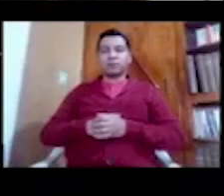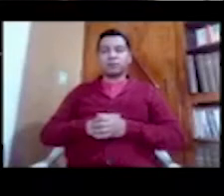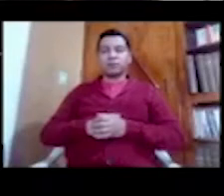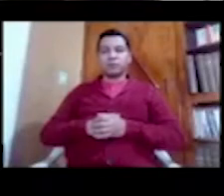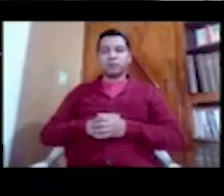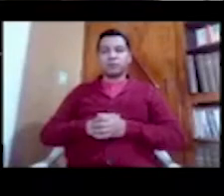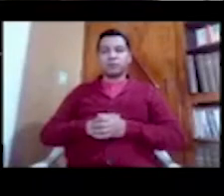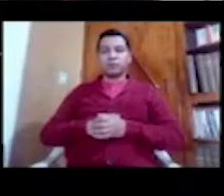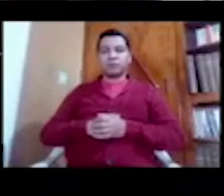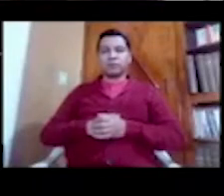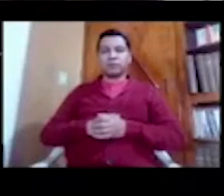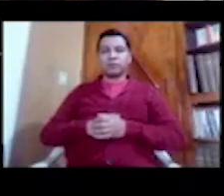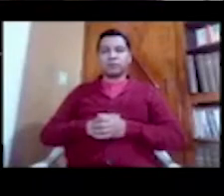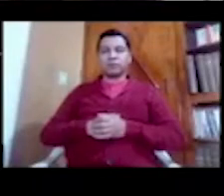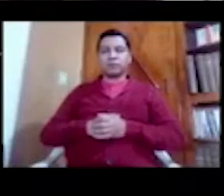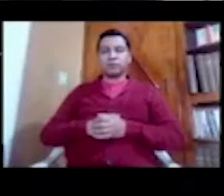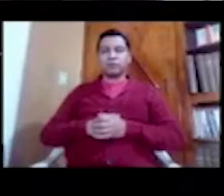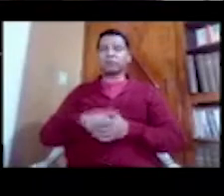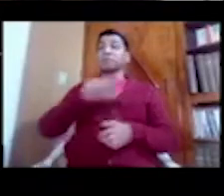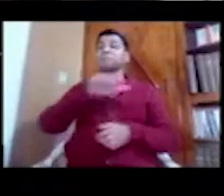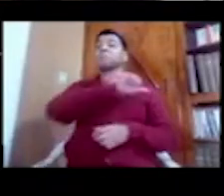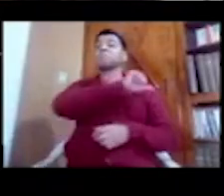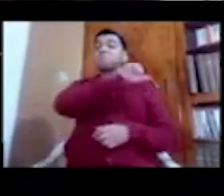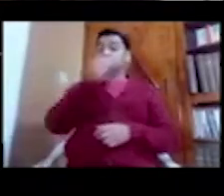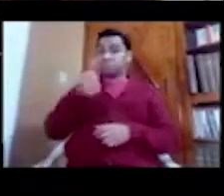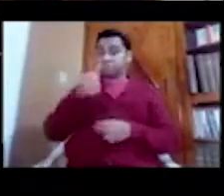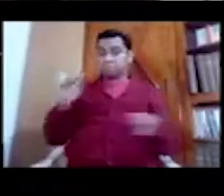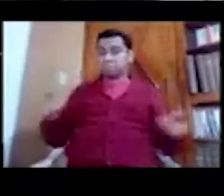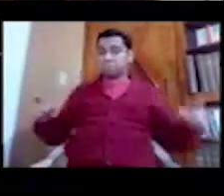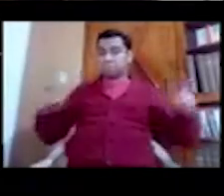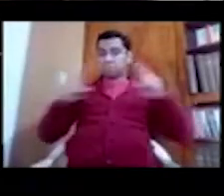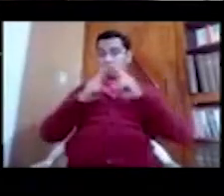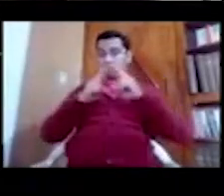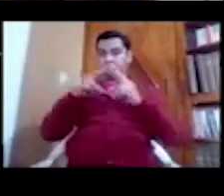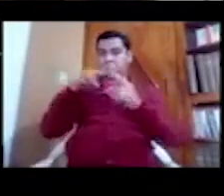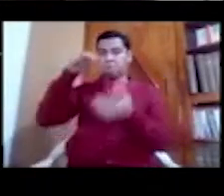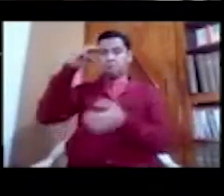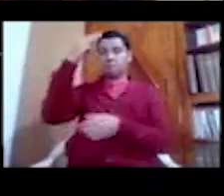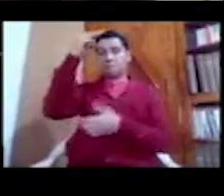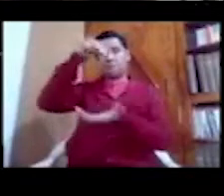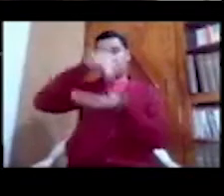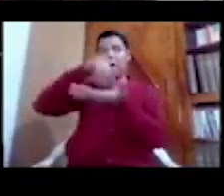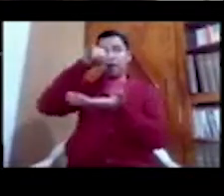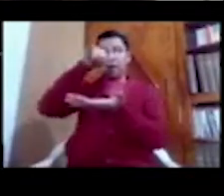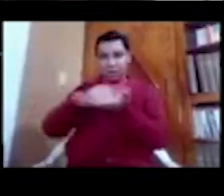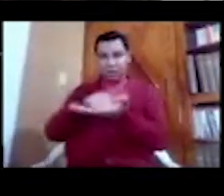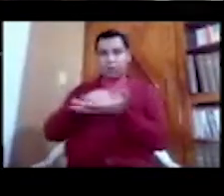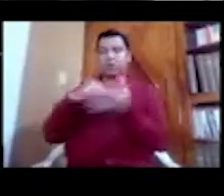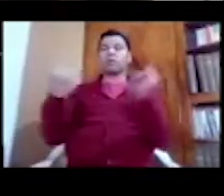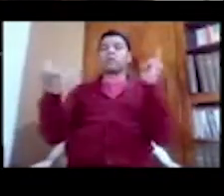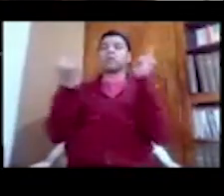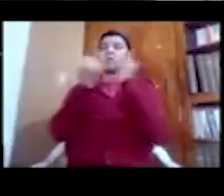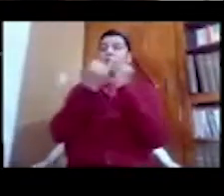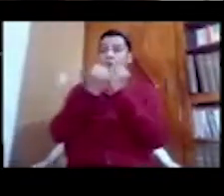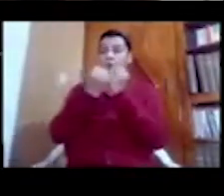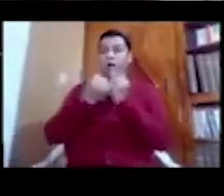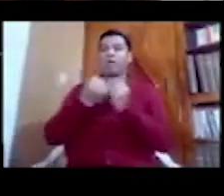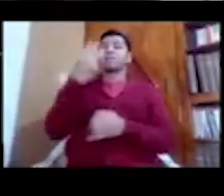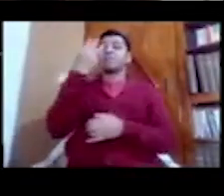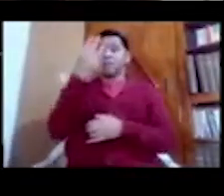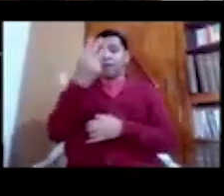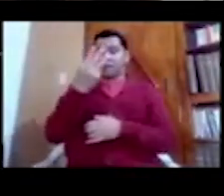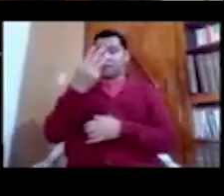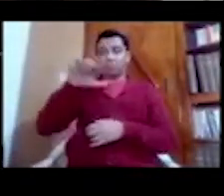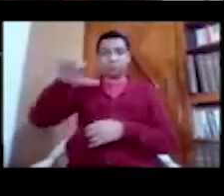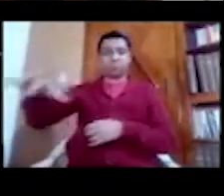Otra triple alianza que existió en algún momento también fue la maya. En la región maya también tenía triples alianzas, a diferencia de lo